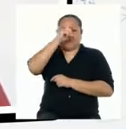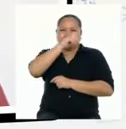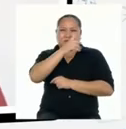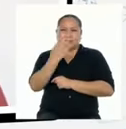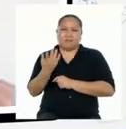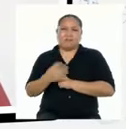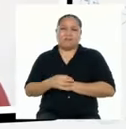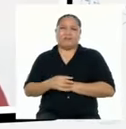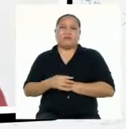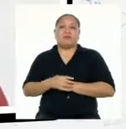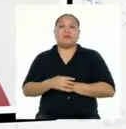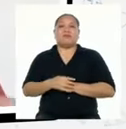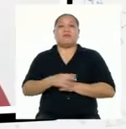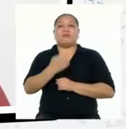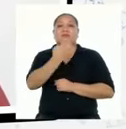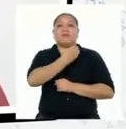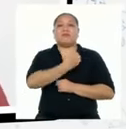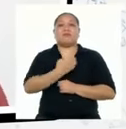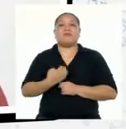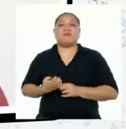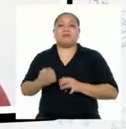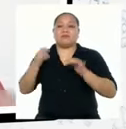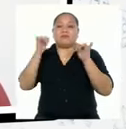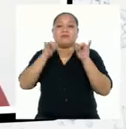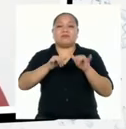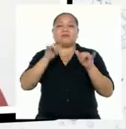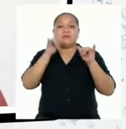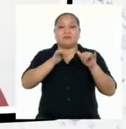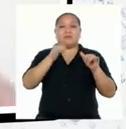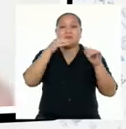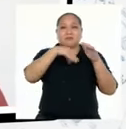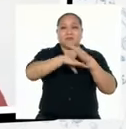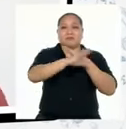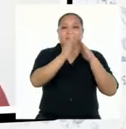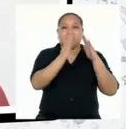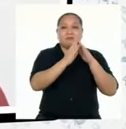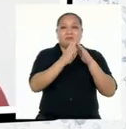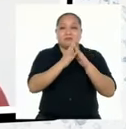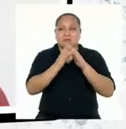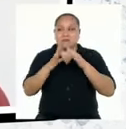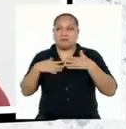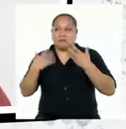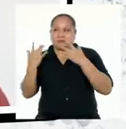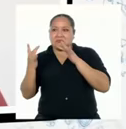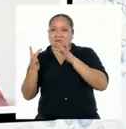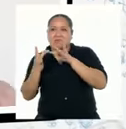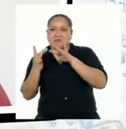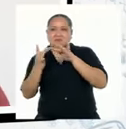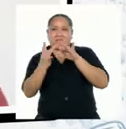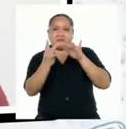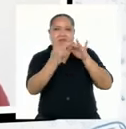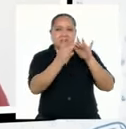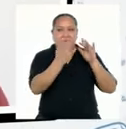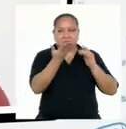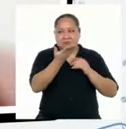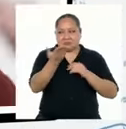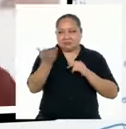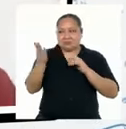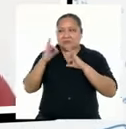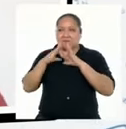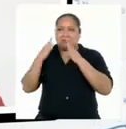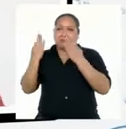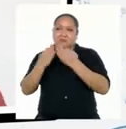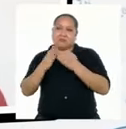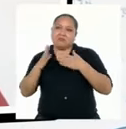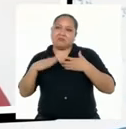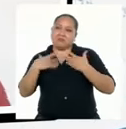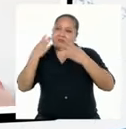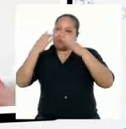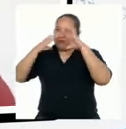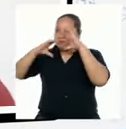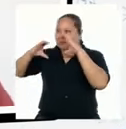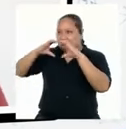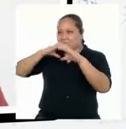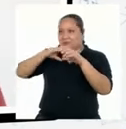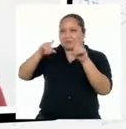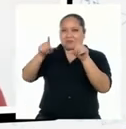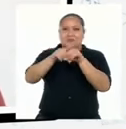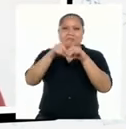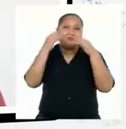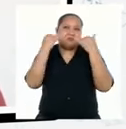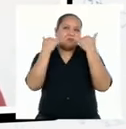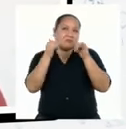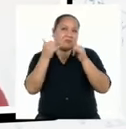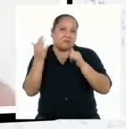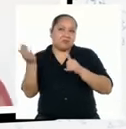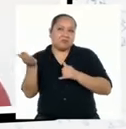En el estado de confinamiento en el que estábamos pudimos formar lazos afectivos con nuestros familiares, pudimos charlar y hasta jugar